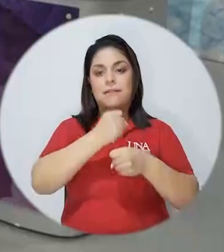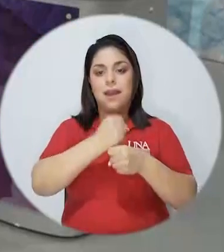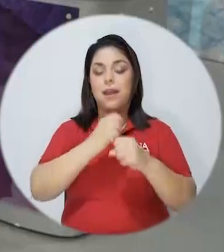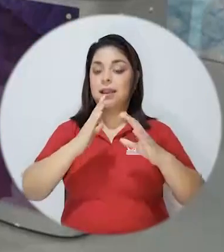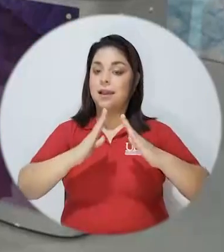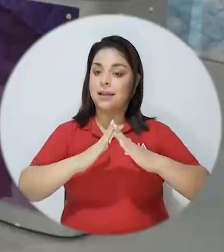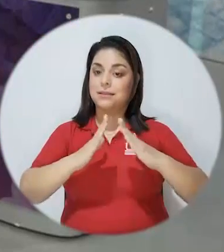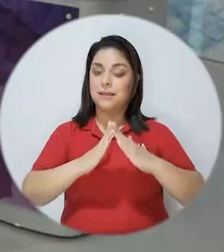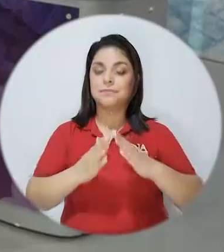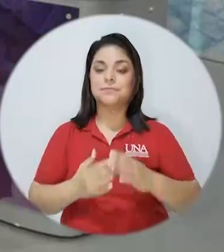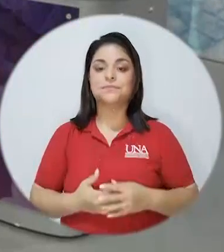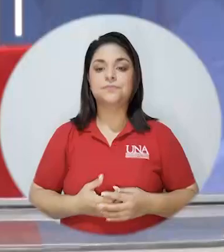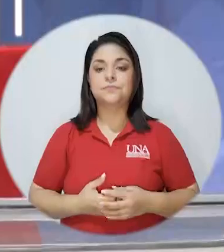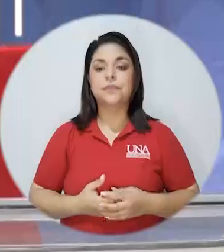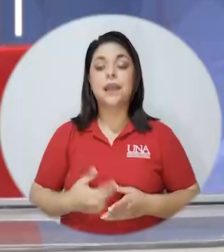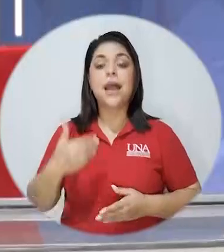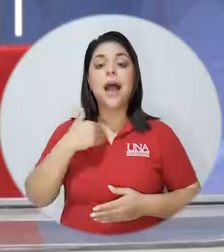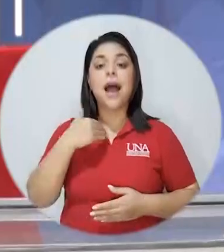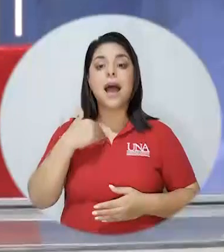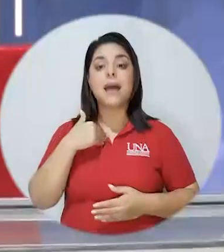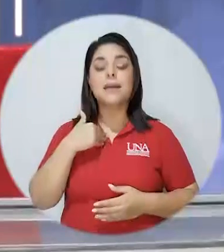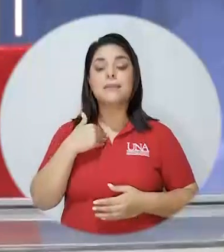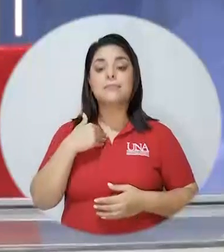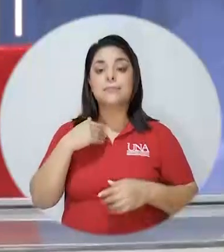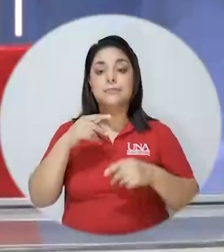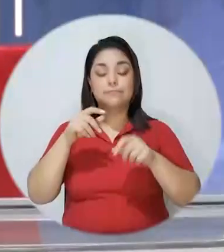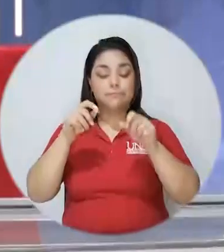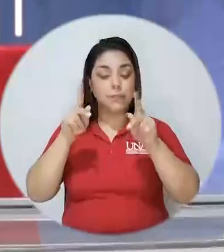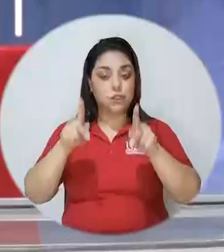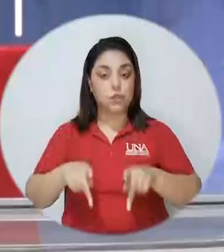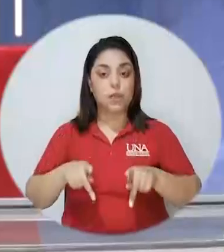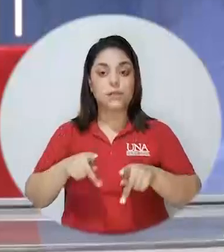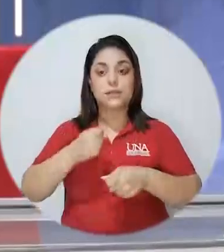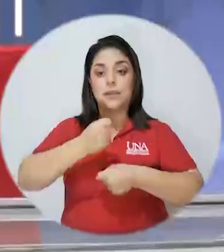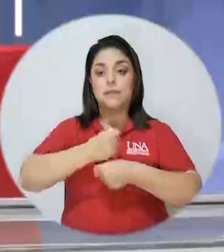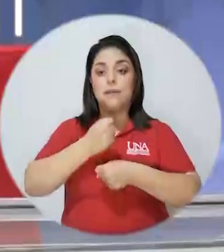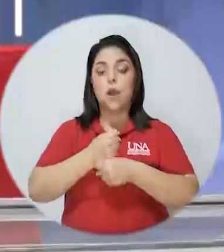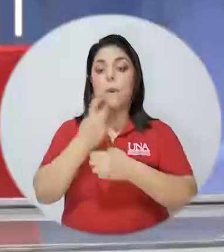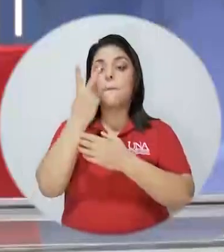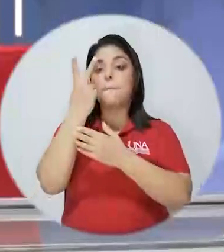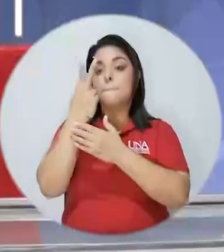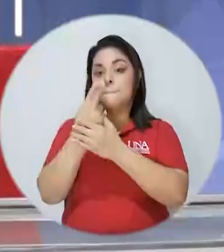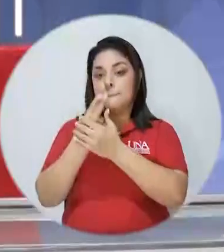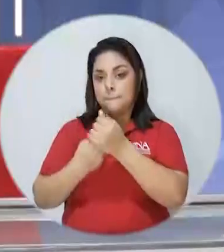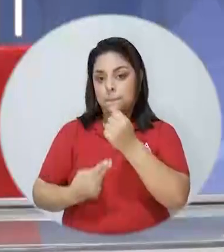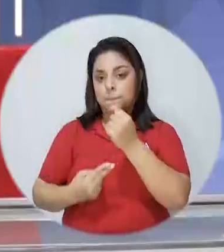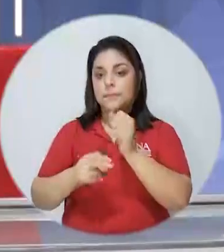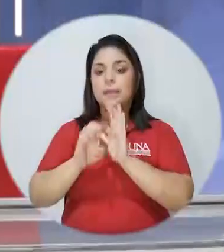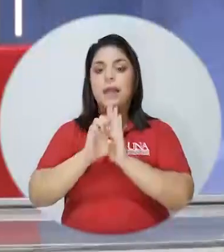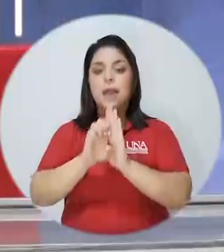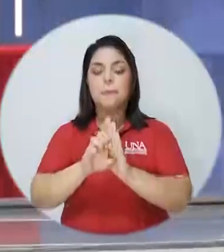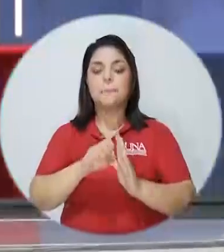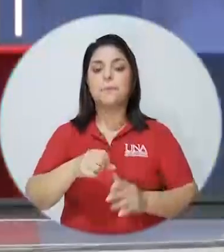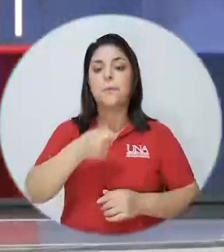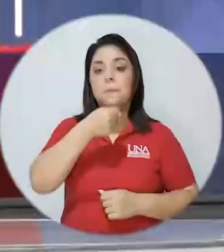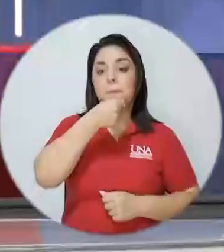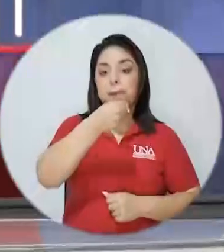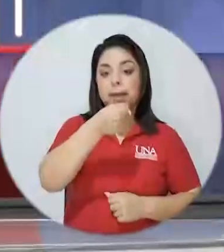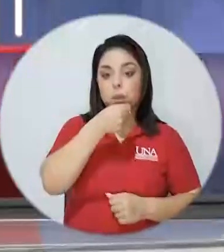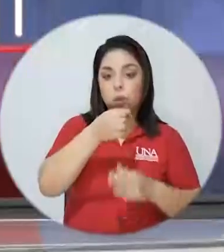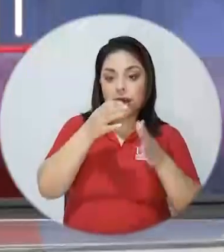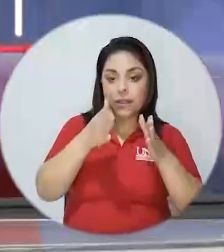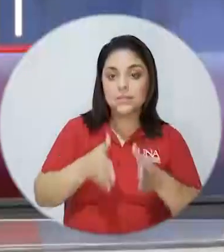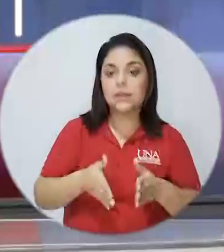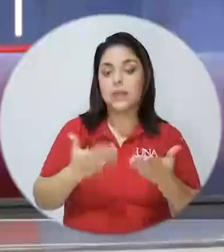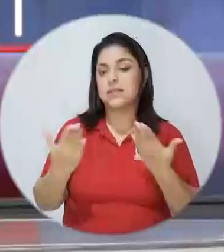Y yo me refería a los mixtos porque hay puestos que son teletrabajables, por ejemplo, como el de una persona como nosotros, periodistas, por